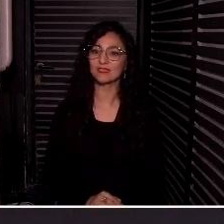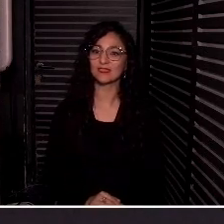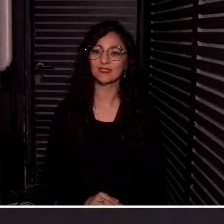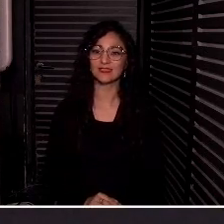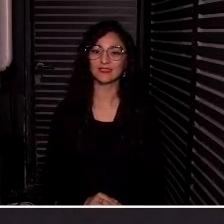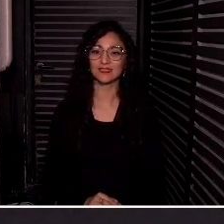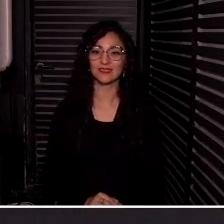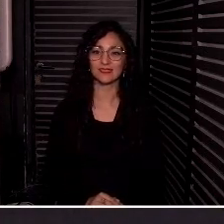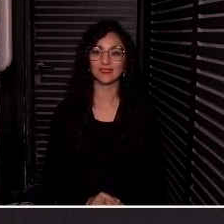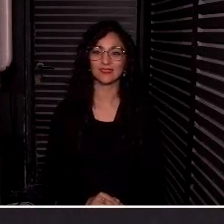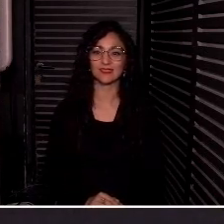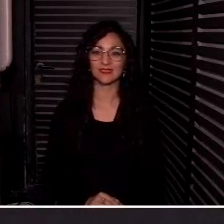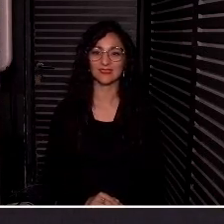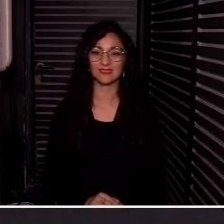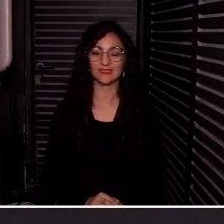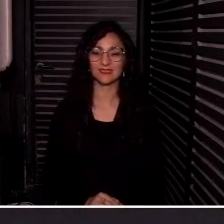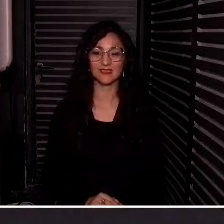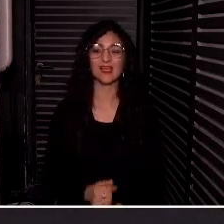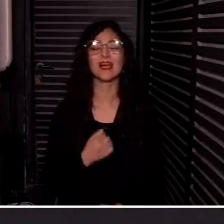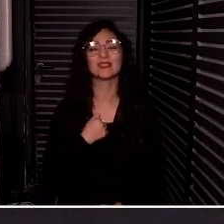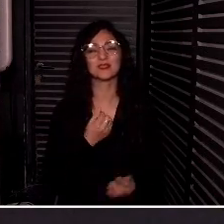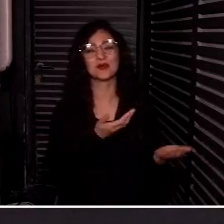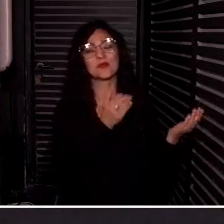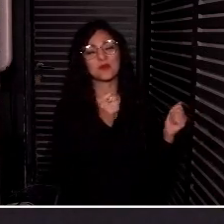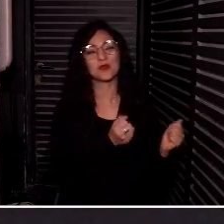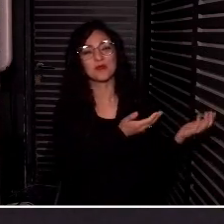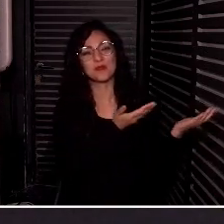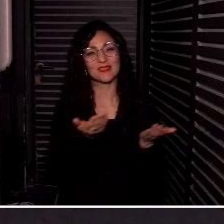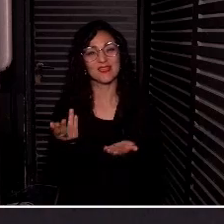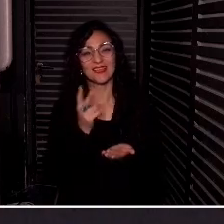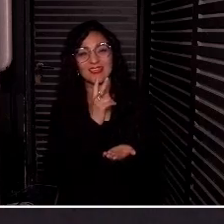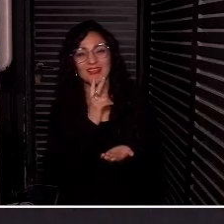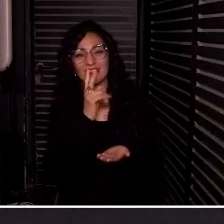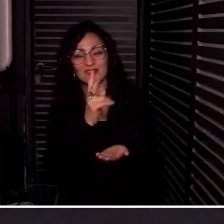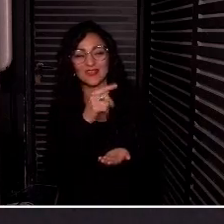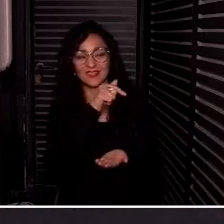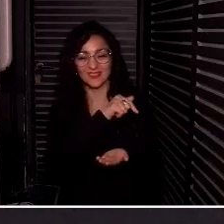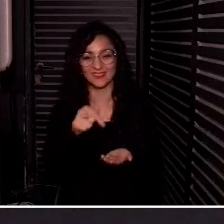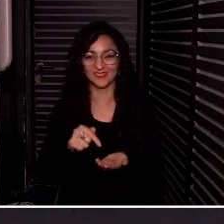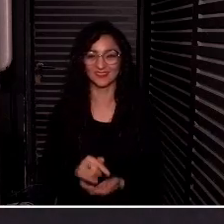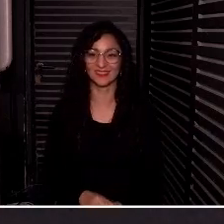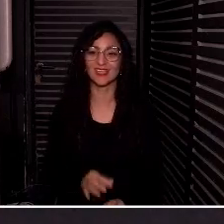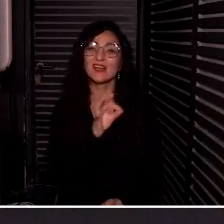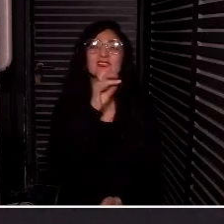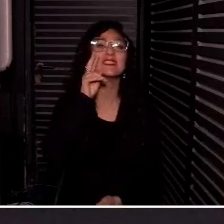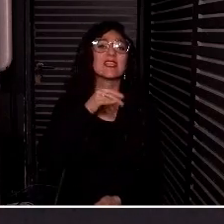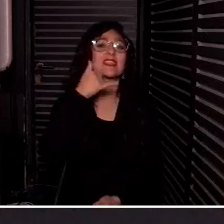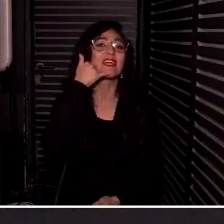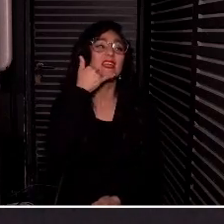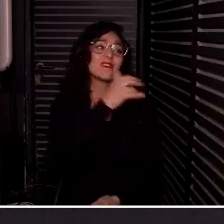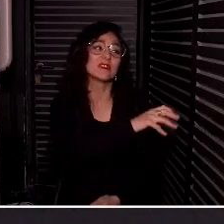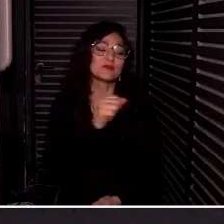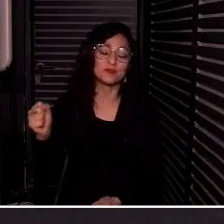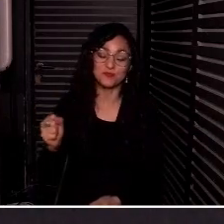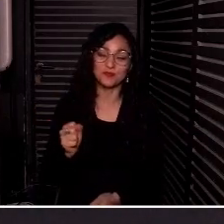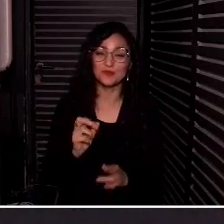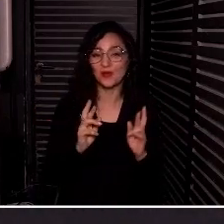TV puede hacer una asesoría Claro que no te quiten el teléfono